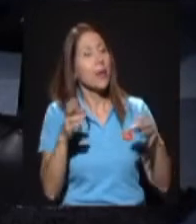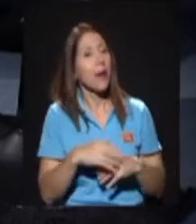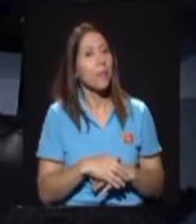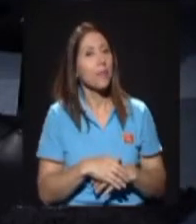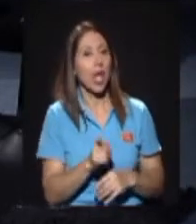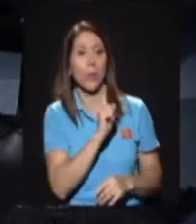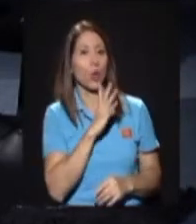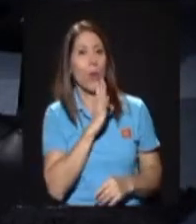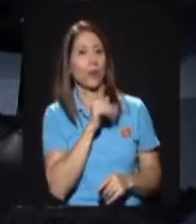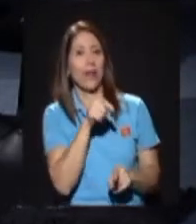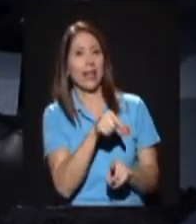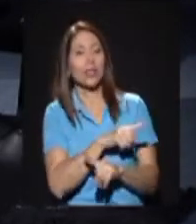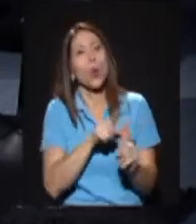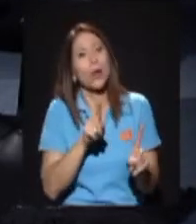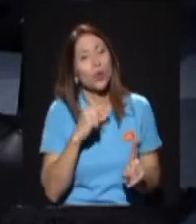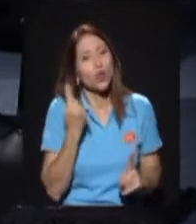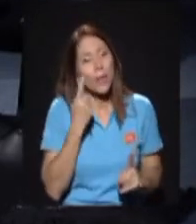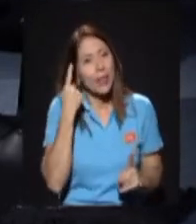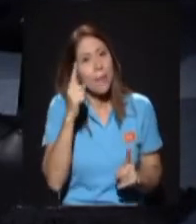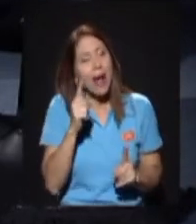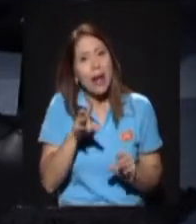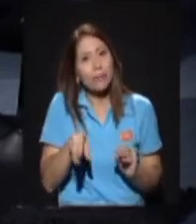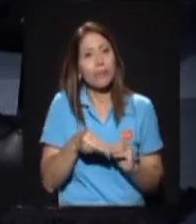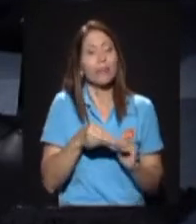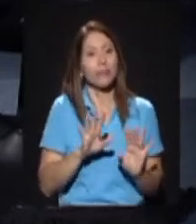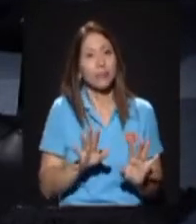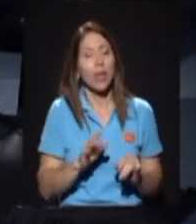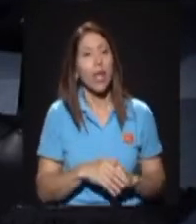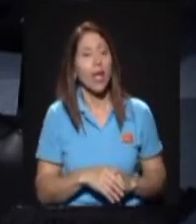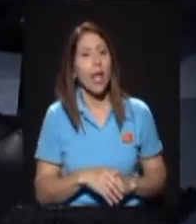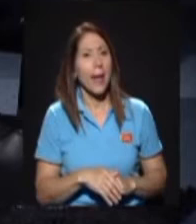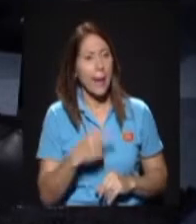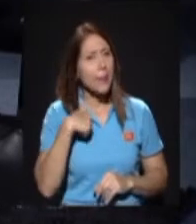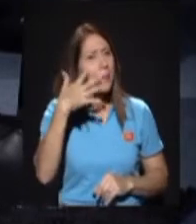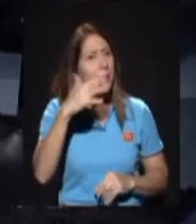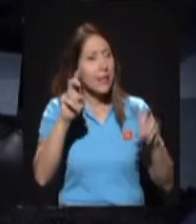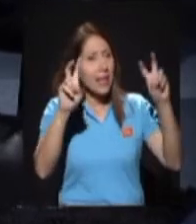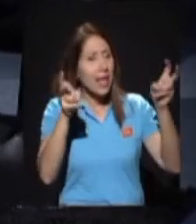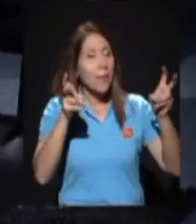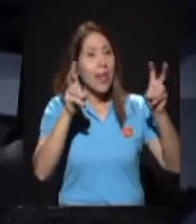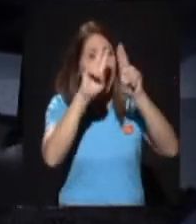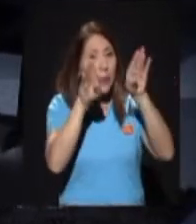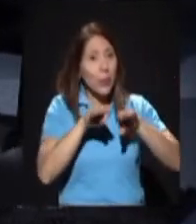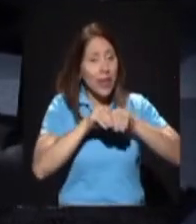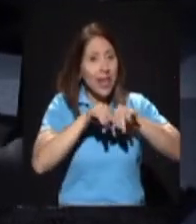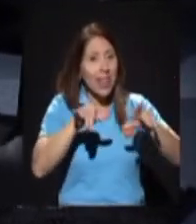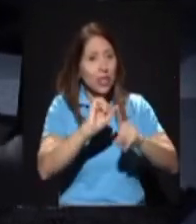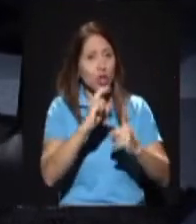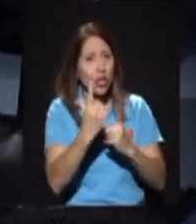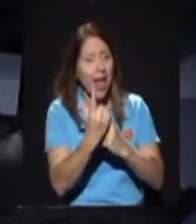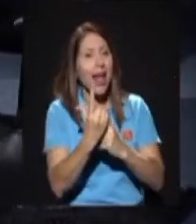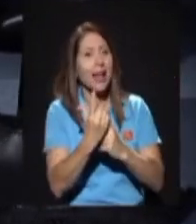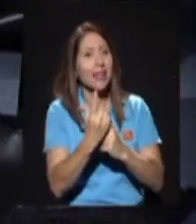vamos a hablar de eso, pero nada más una nota de pie de página. El tema de las redes sociales me parece que incluso